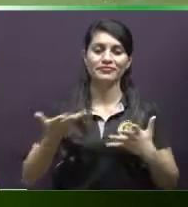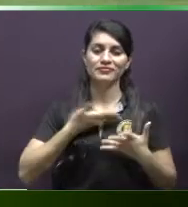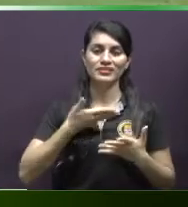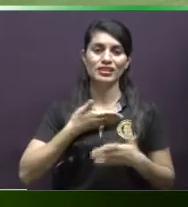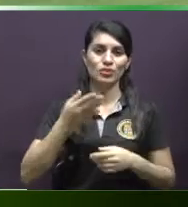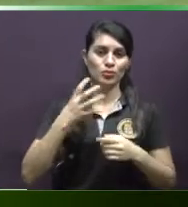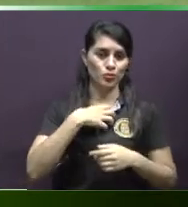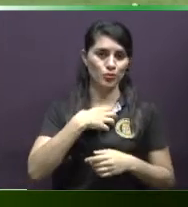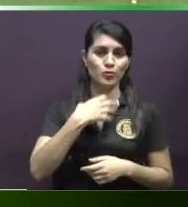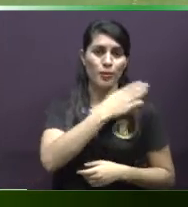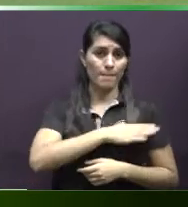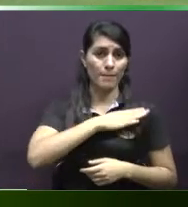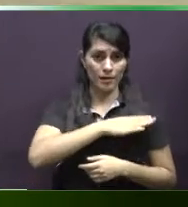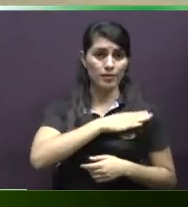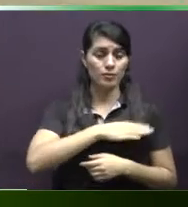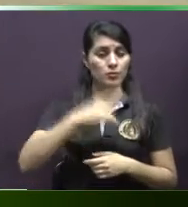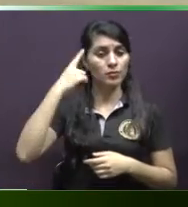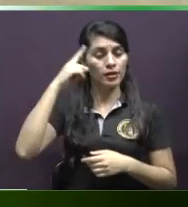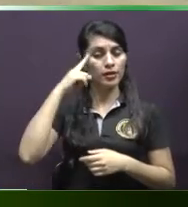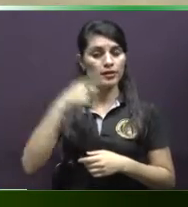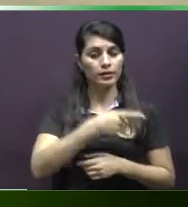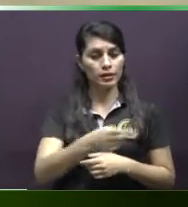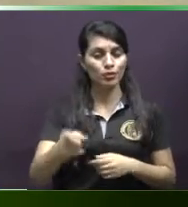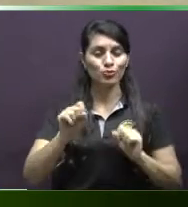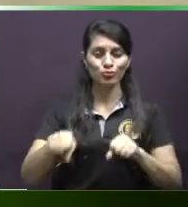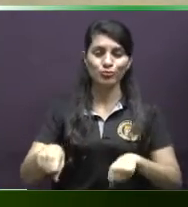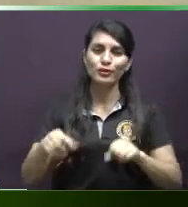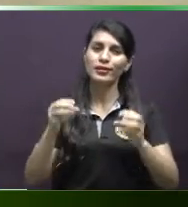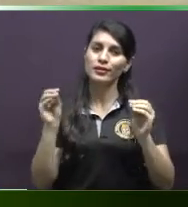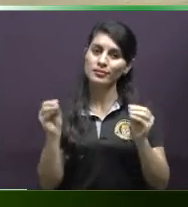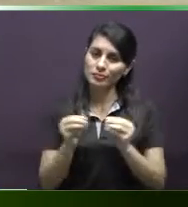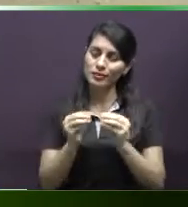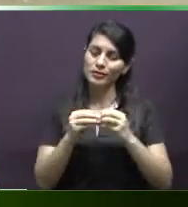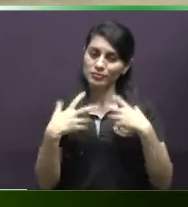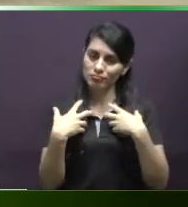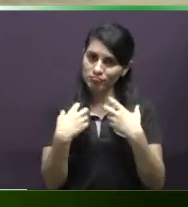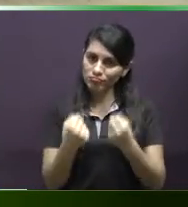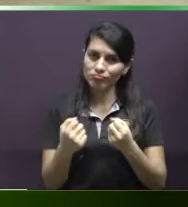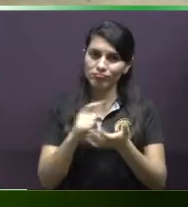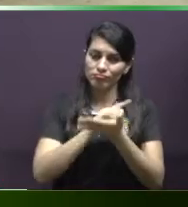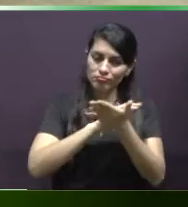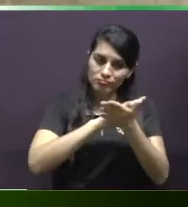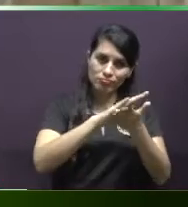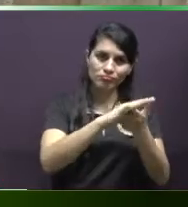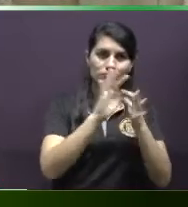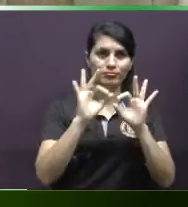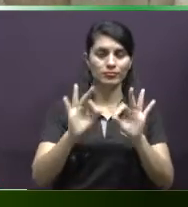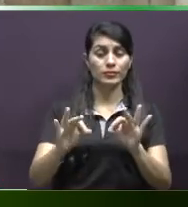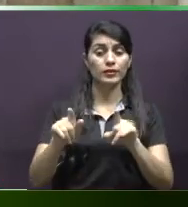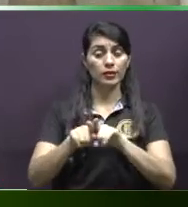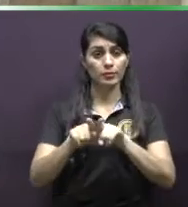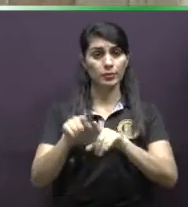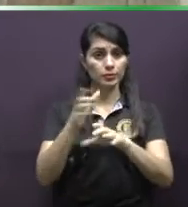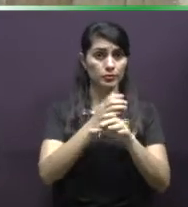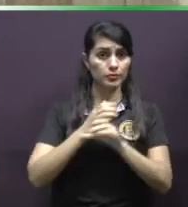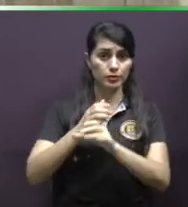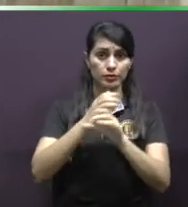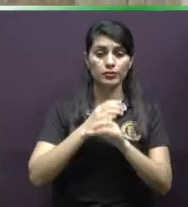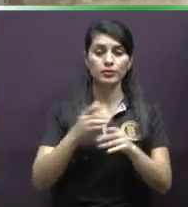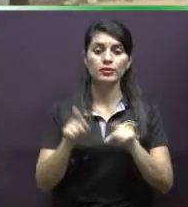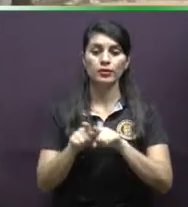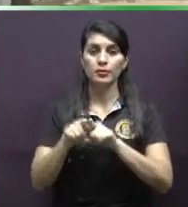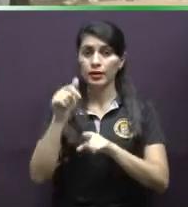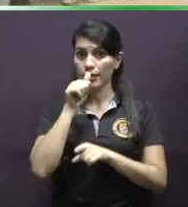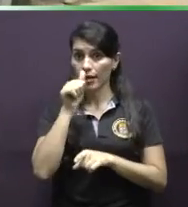letrinización que busca mejorar las condiciones de vida de estas familias y aportar al cuidado del medio ambiente y de las